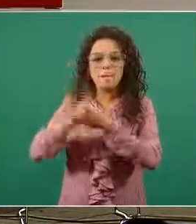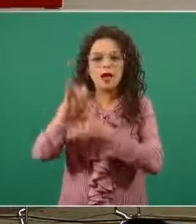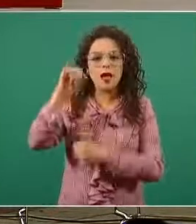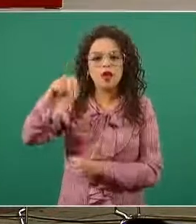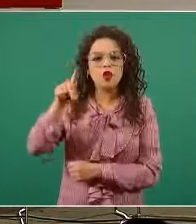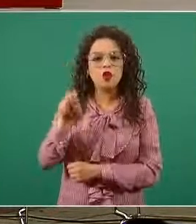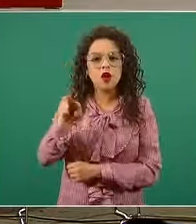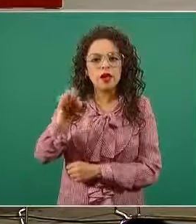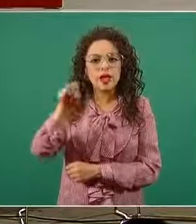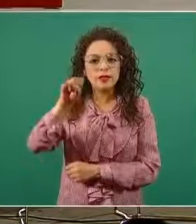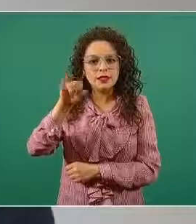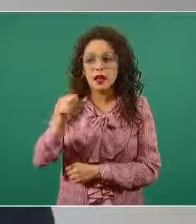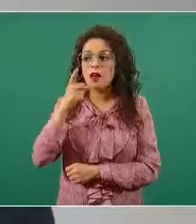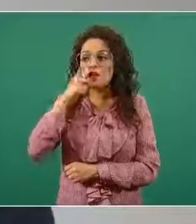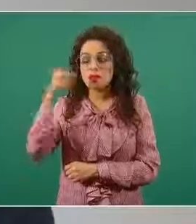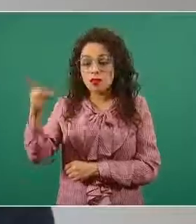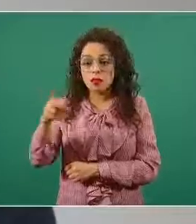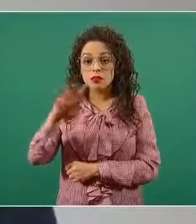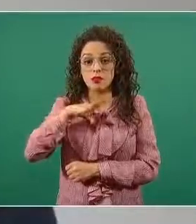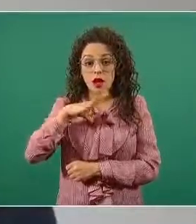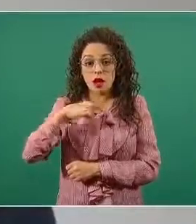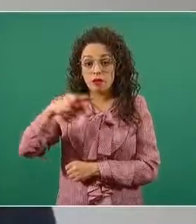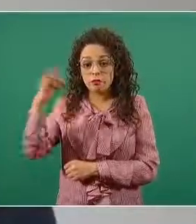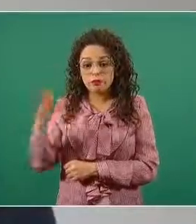reportaron una eficacia del